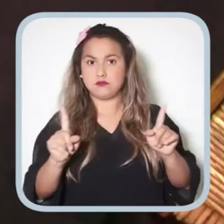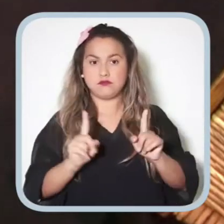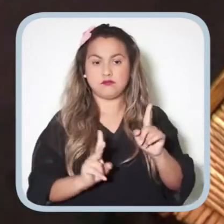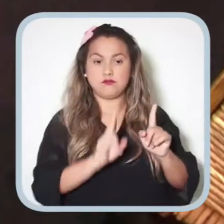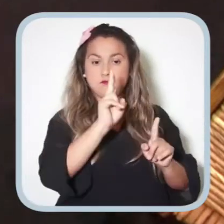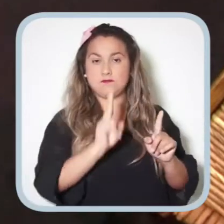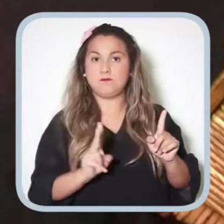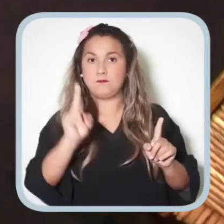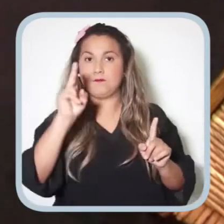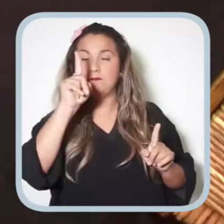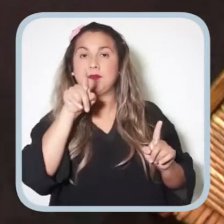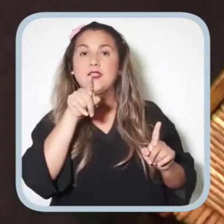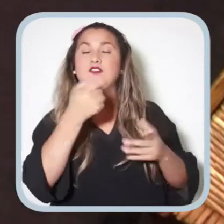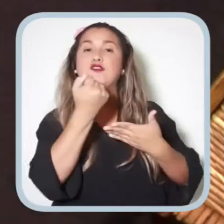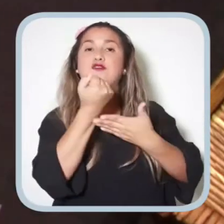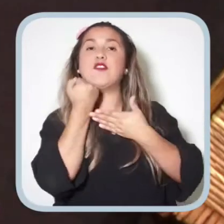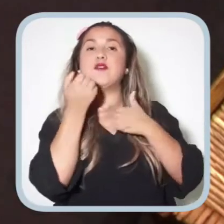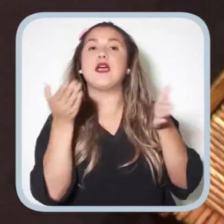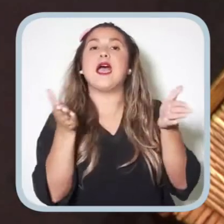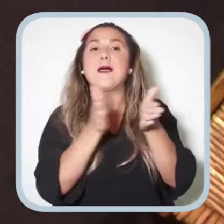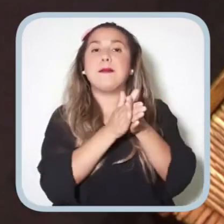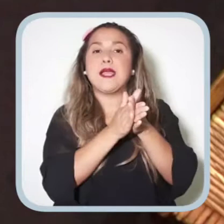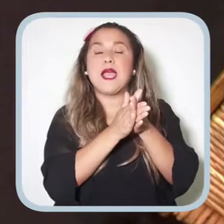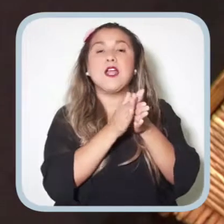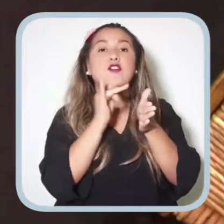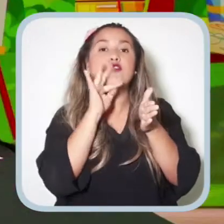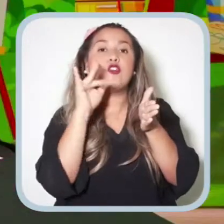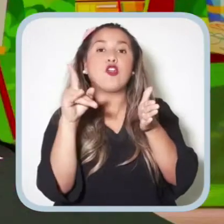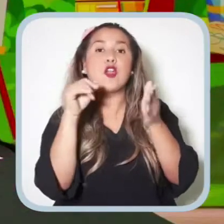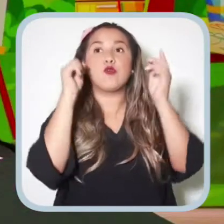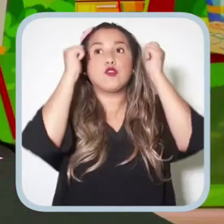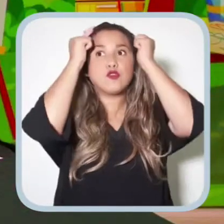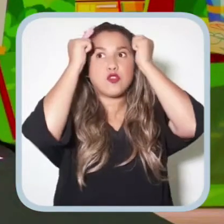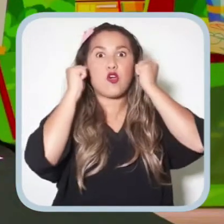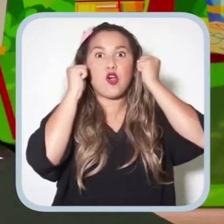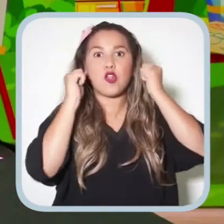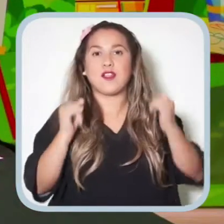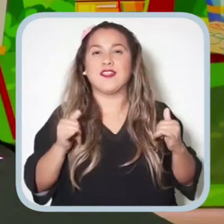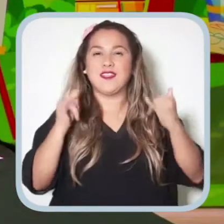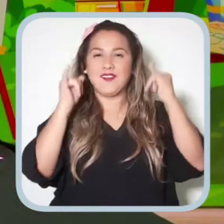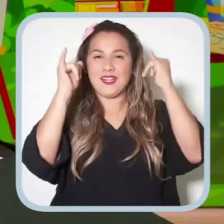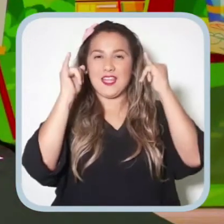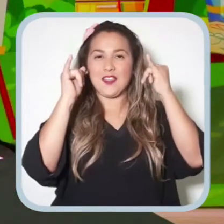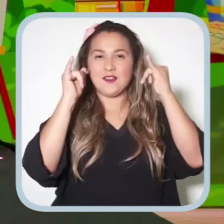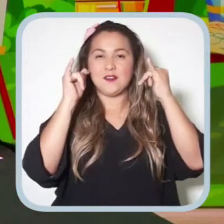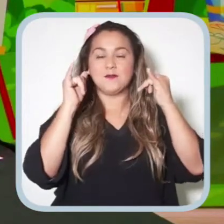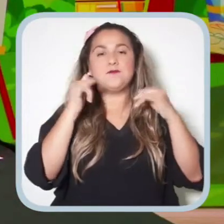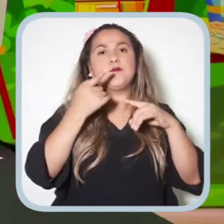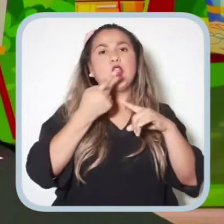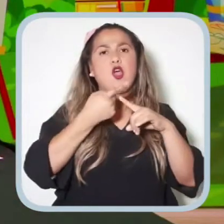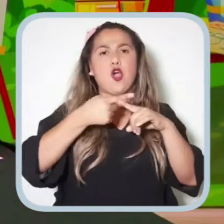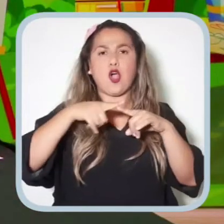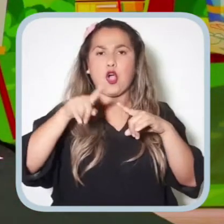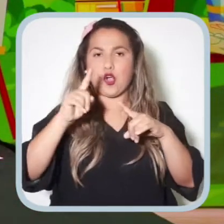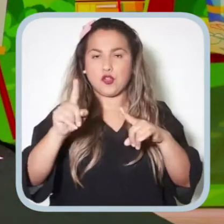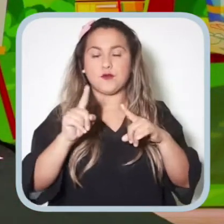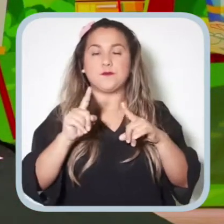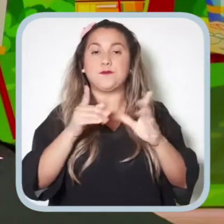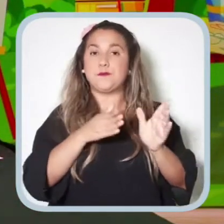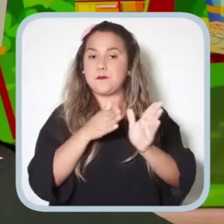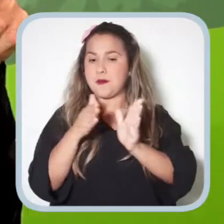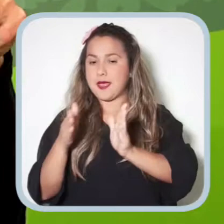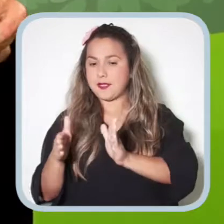de nuestro gorro divertido. Luego de eso, como siguiente paso, vamos a